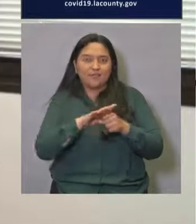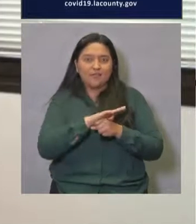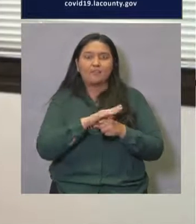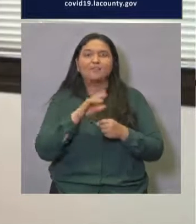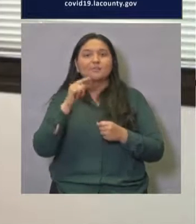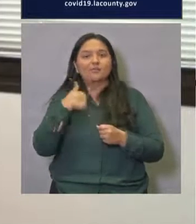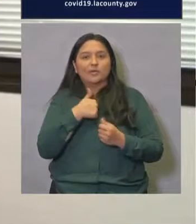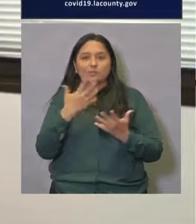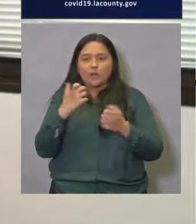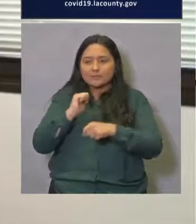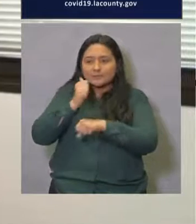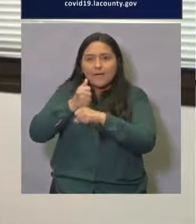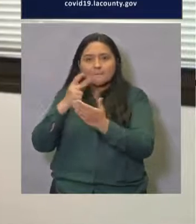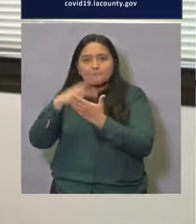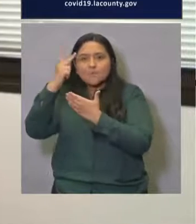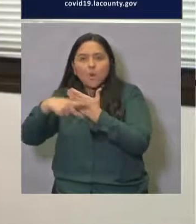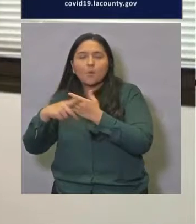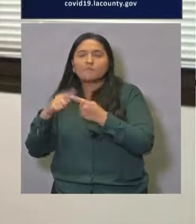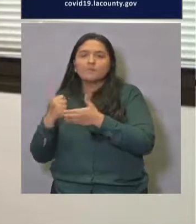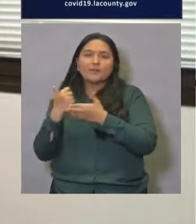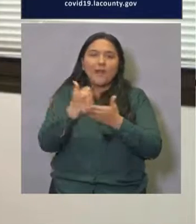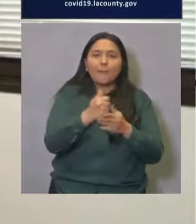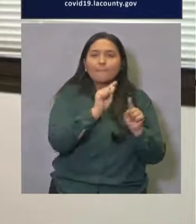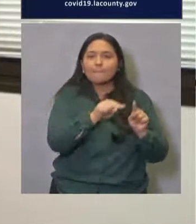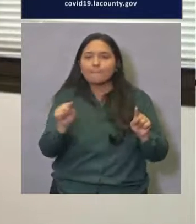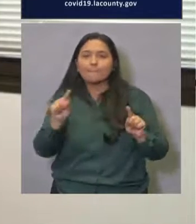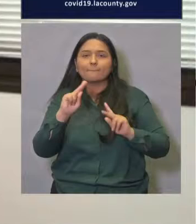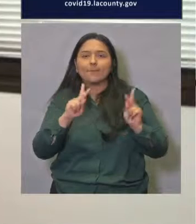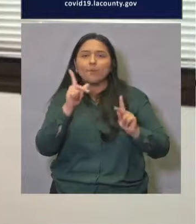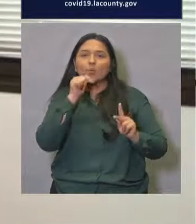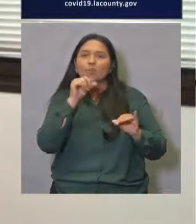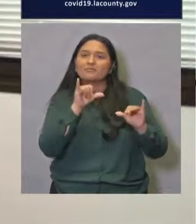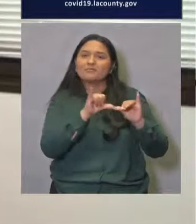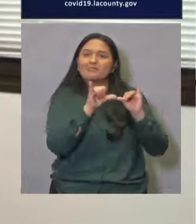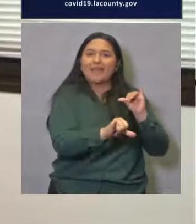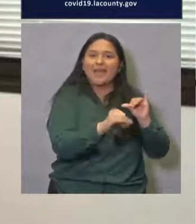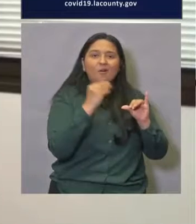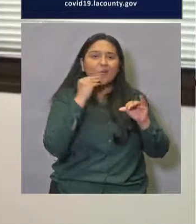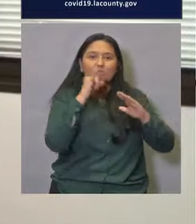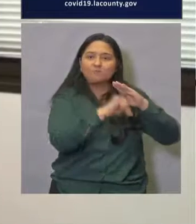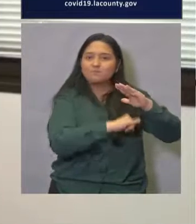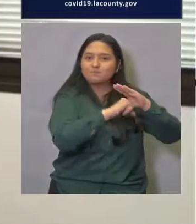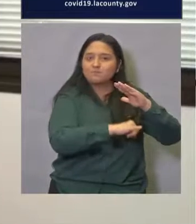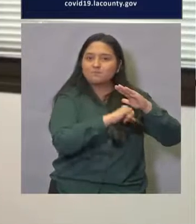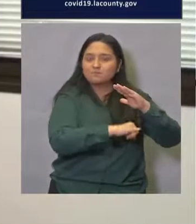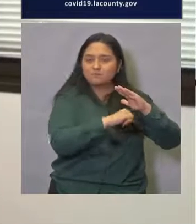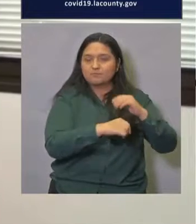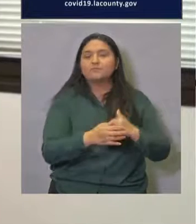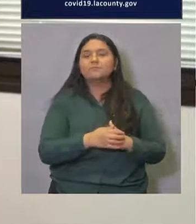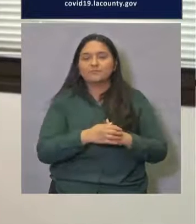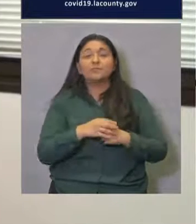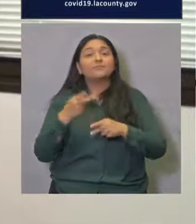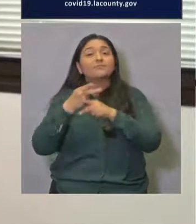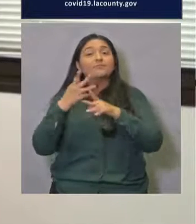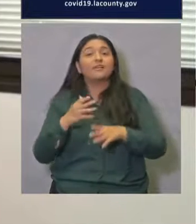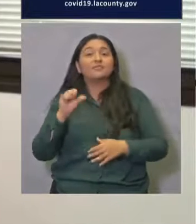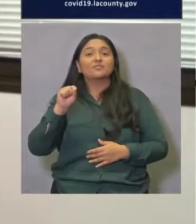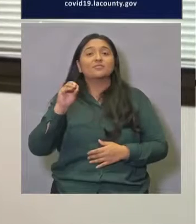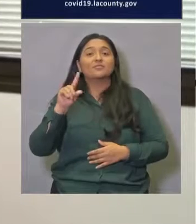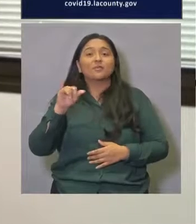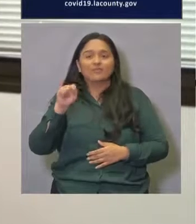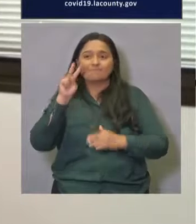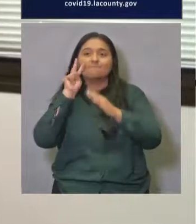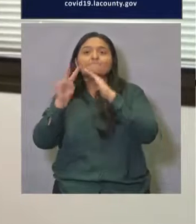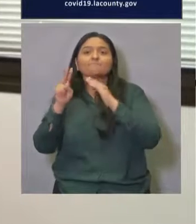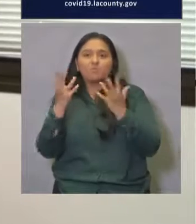traer las vacunas directamente a estos adultos en casa. Es precisamente lo que la supervisora Solis quiere hacer con la